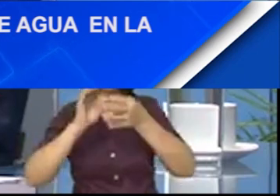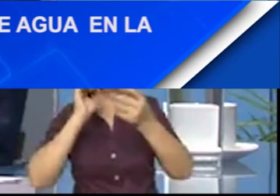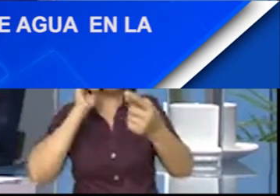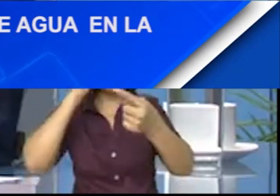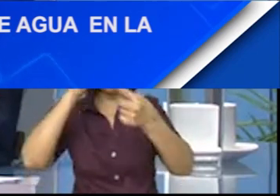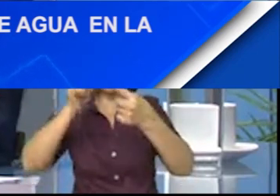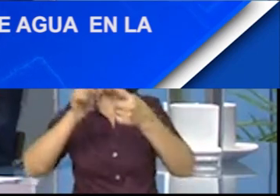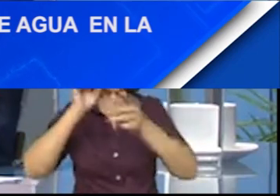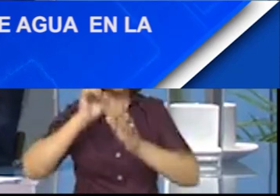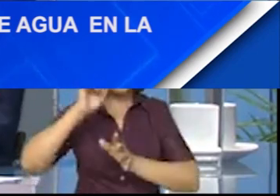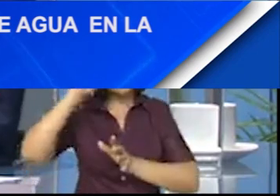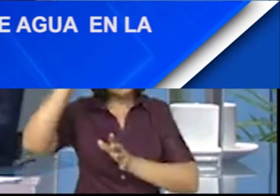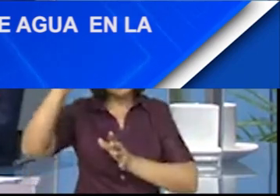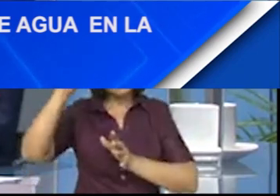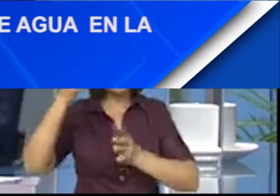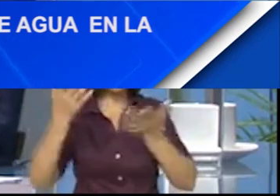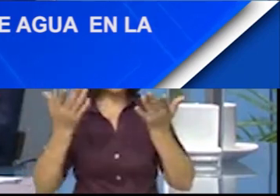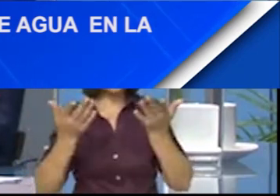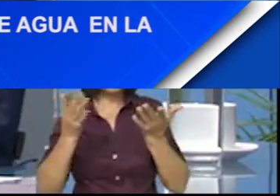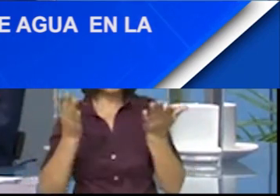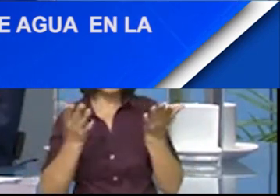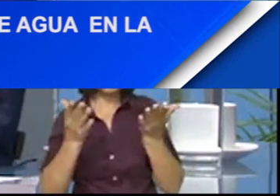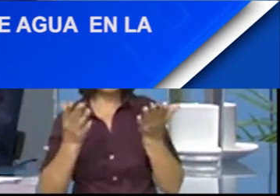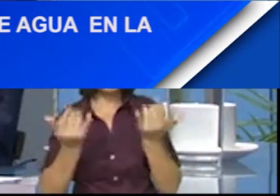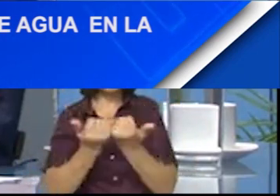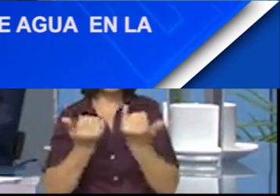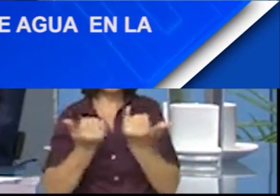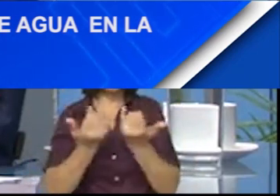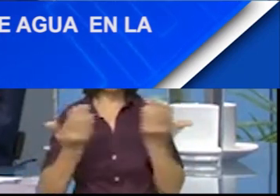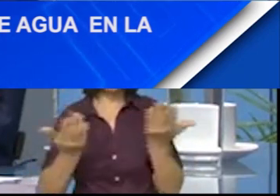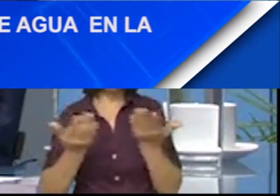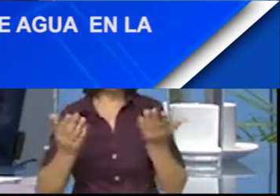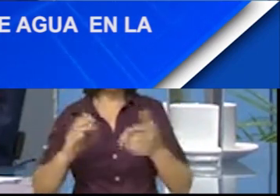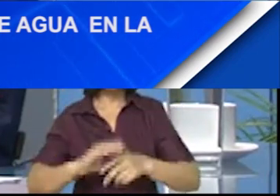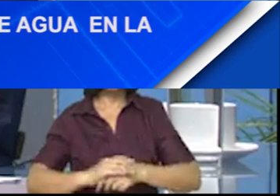desarrollo sostenible, hasta un,